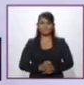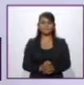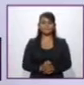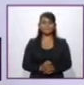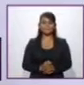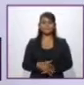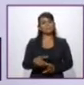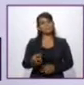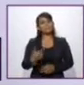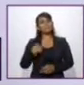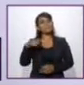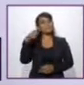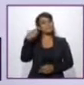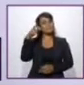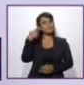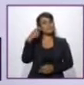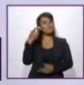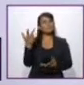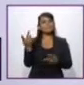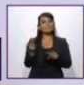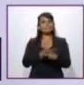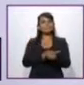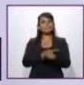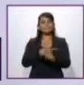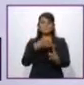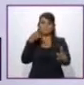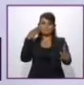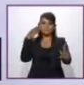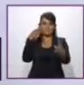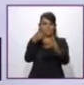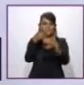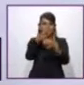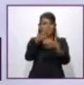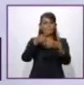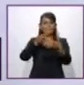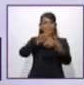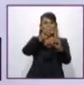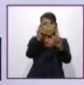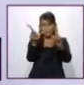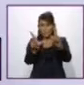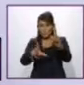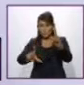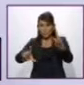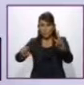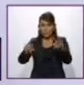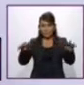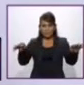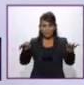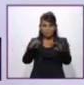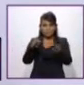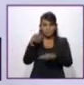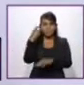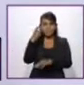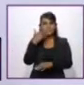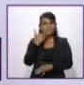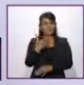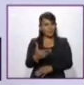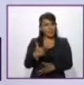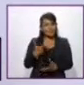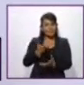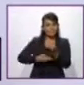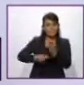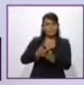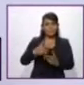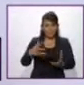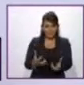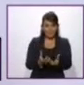Querétaro siempre ha sido punto focal en lo que es la economía nacional. Necesitamos recuperar eso por mi